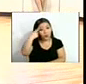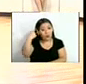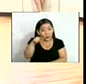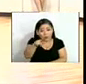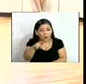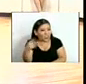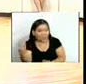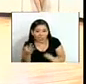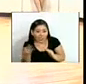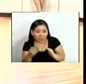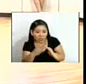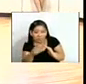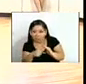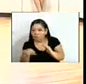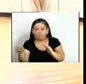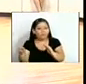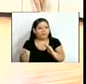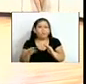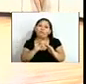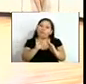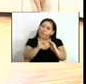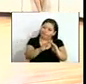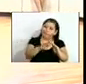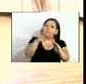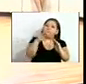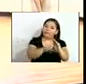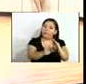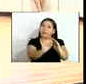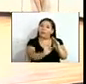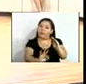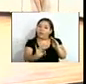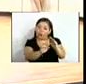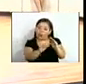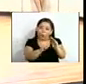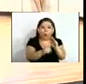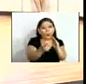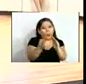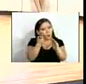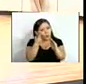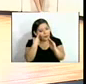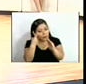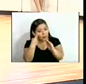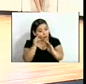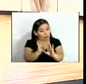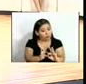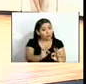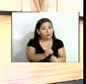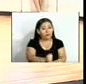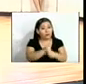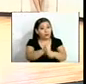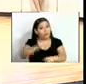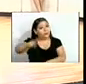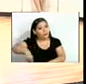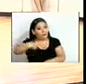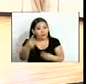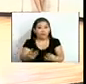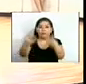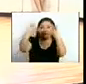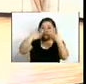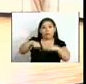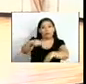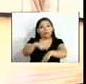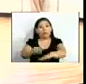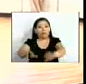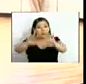es necesario salir de casa, mejor quedarnos en ese lugar donde vamos a permanecer más seguros. Los esperamos mañana nuevamente a las